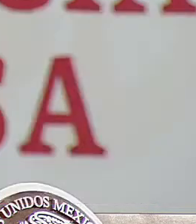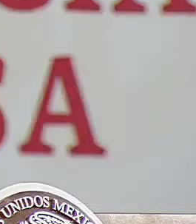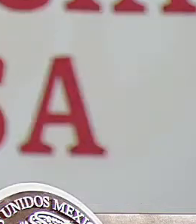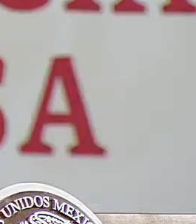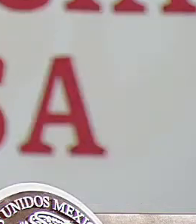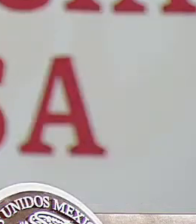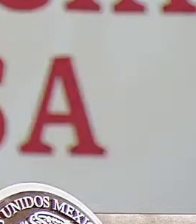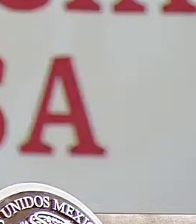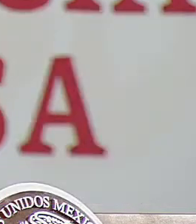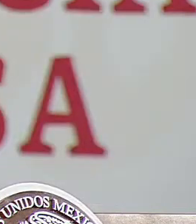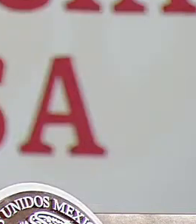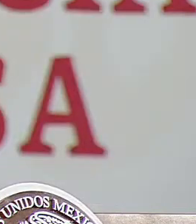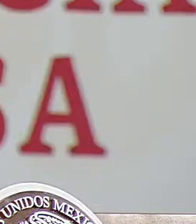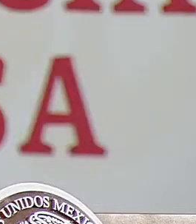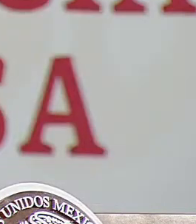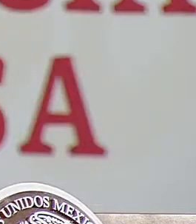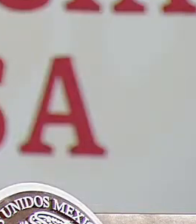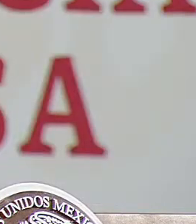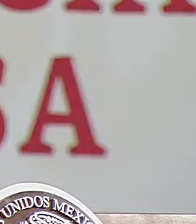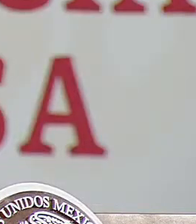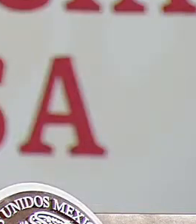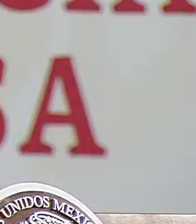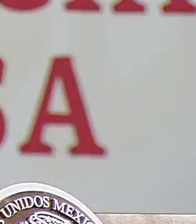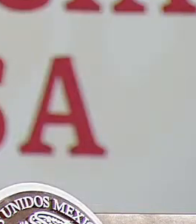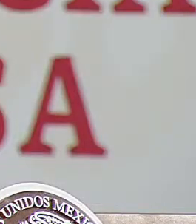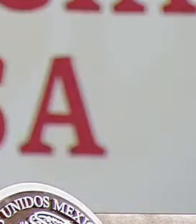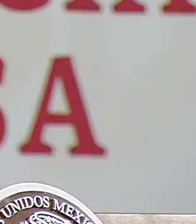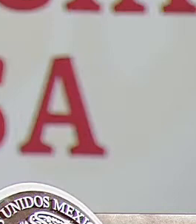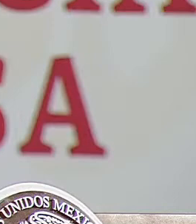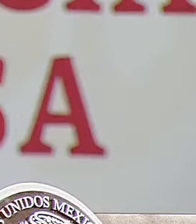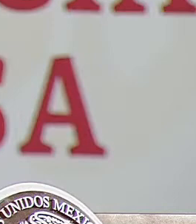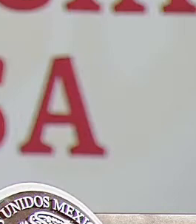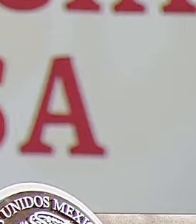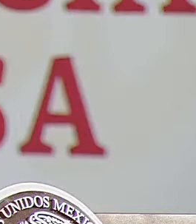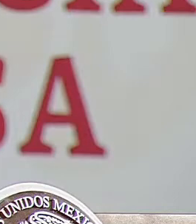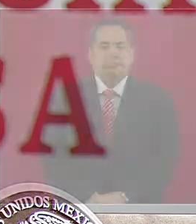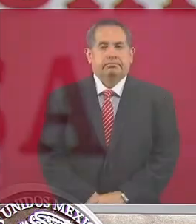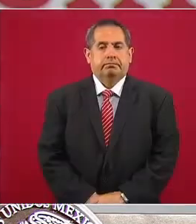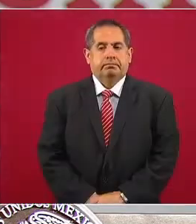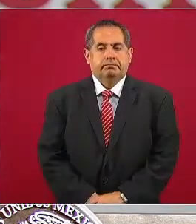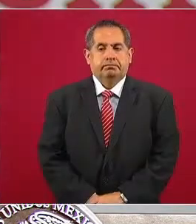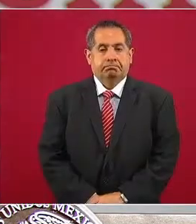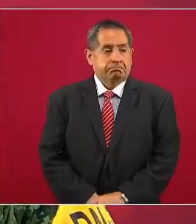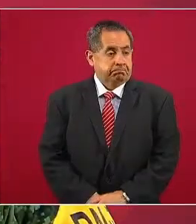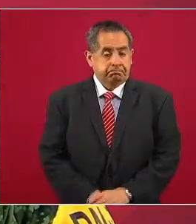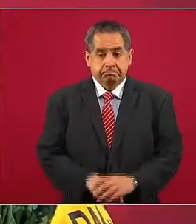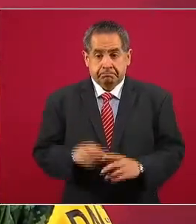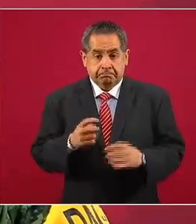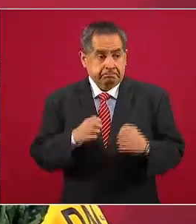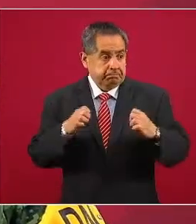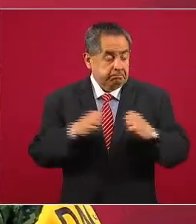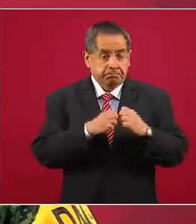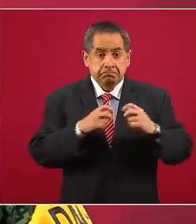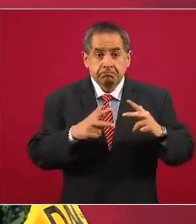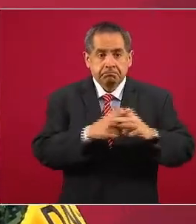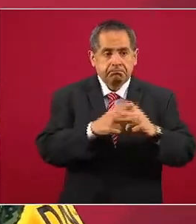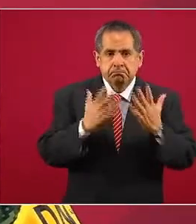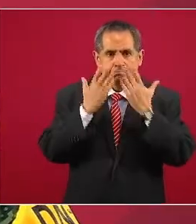armadas, empleando este tipo de vehículos y este tipo de equipamiento.